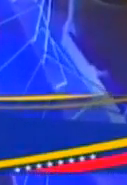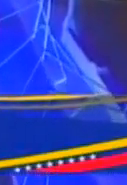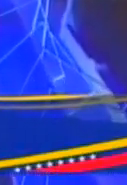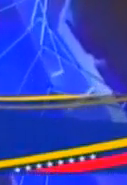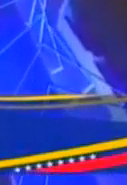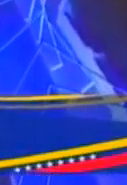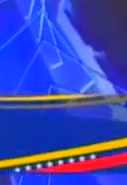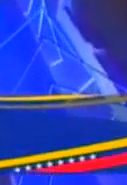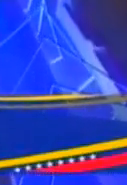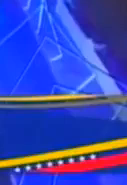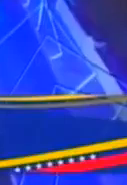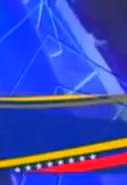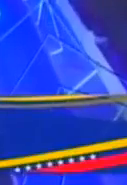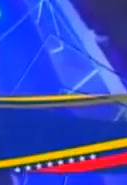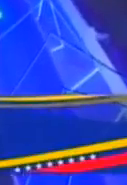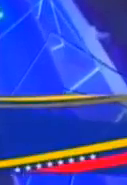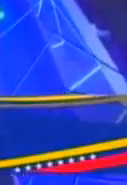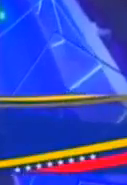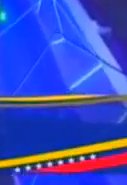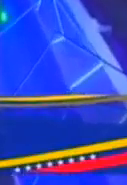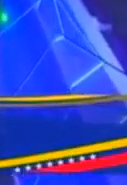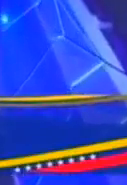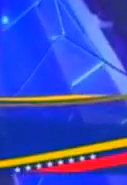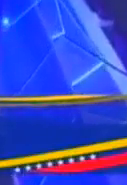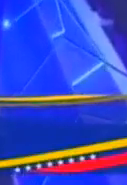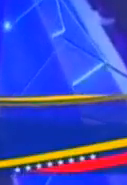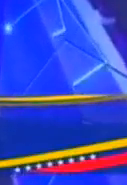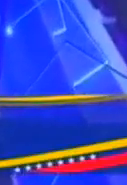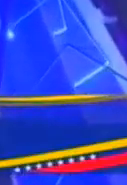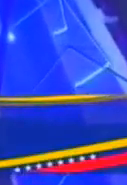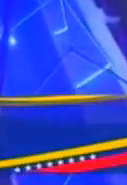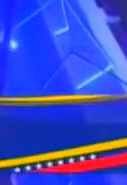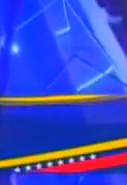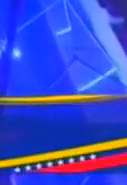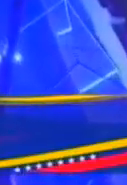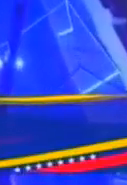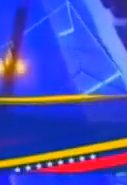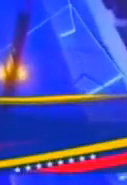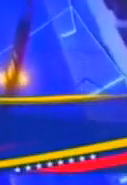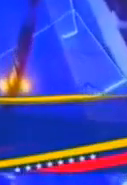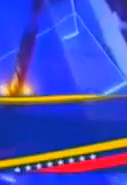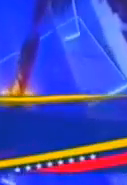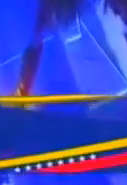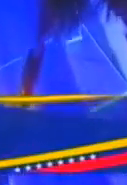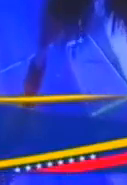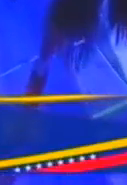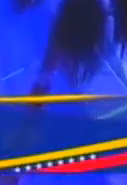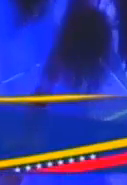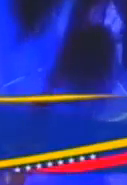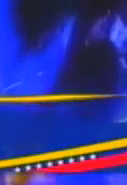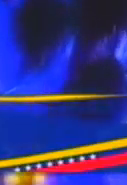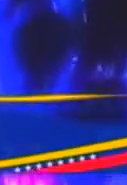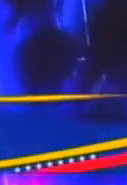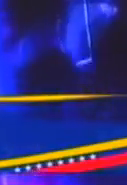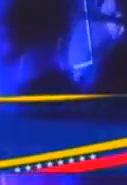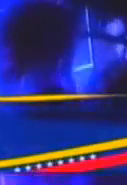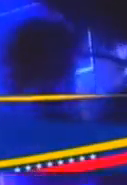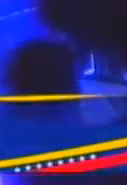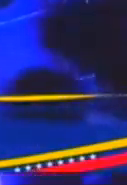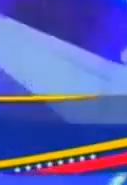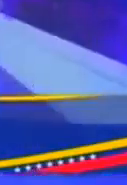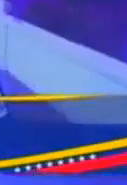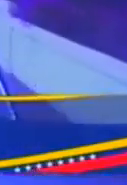la Chinita. De verdad que le agradecemos enormemente por ese apoyo increíble que nos dio para poder realizar esta feria en este